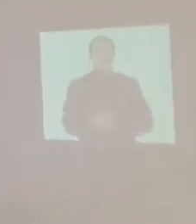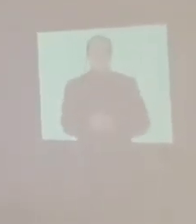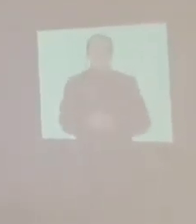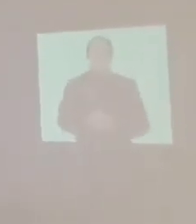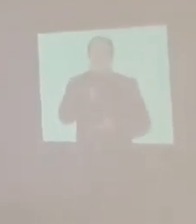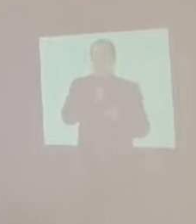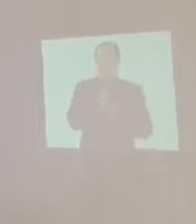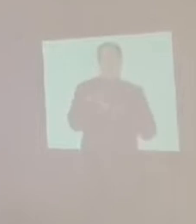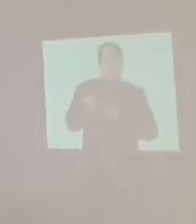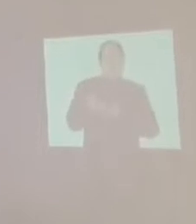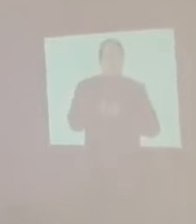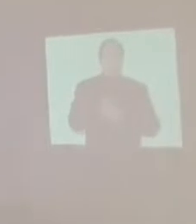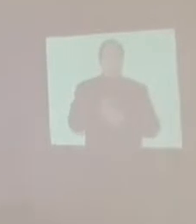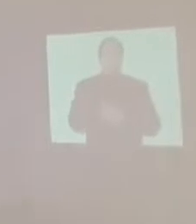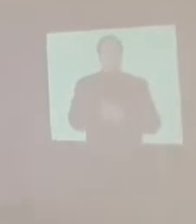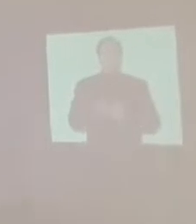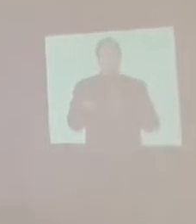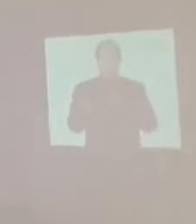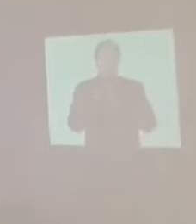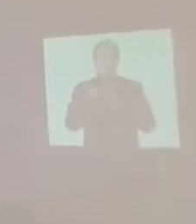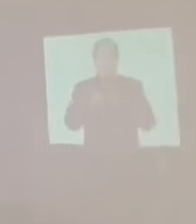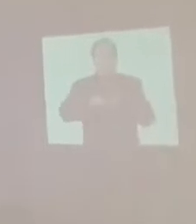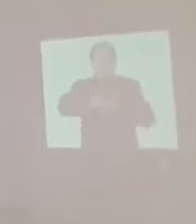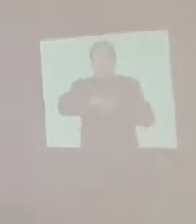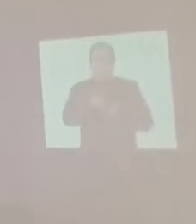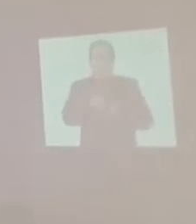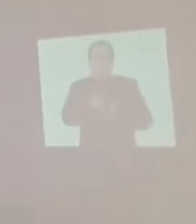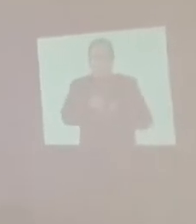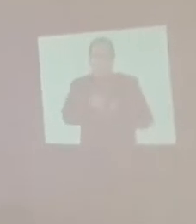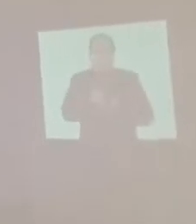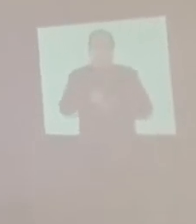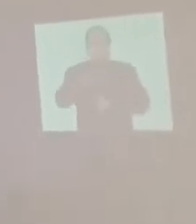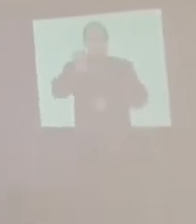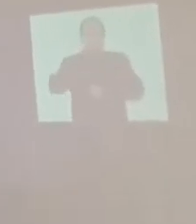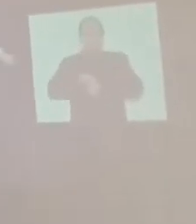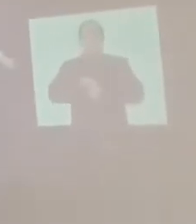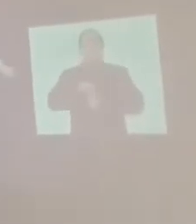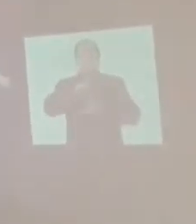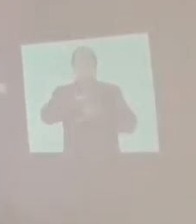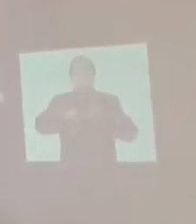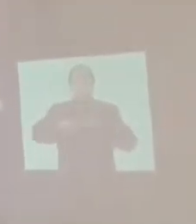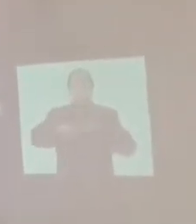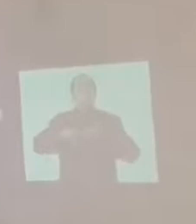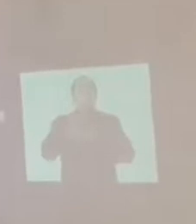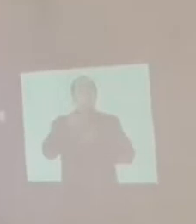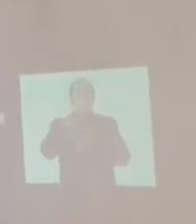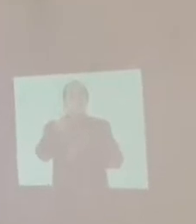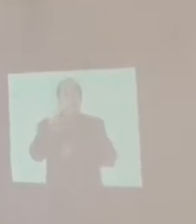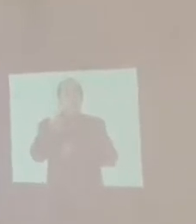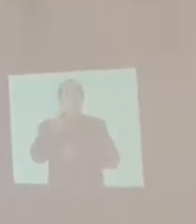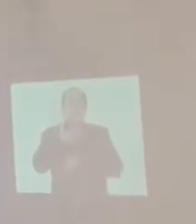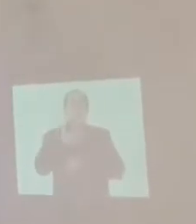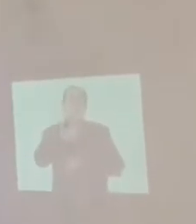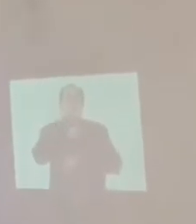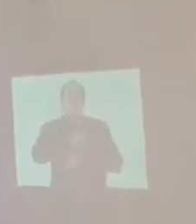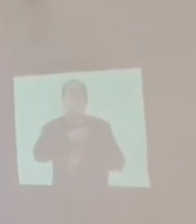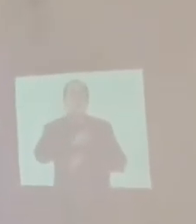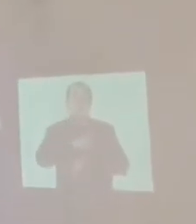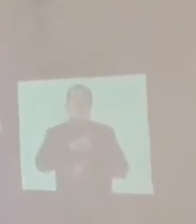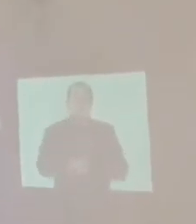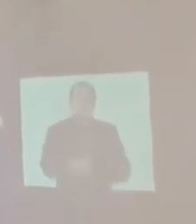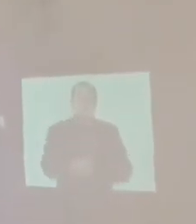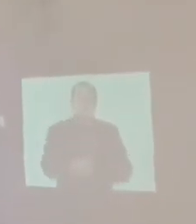no renovar las concesiones que existían para el cobro del agua. Es decir, ya no son privadas las